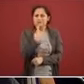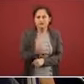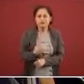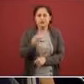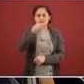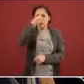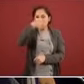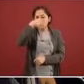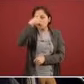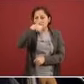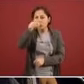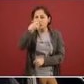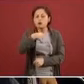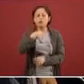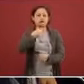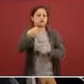etcétera.